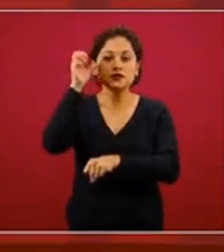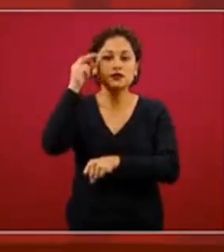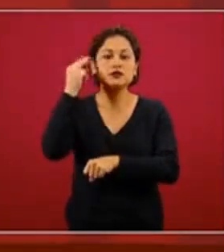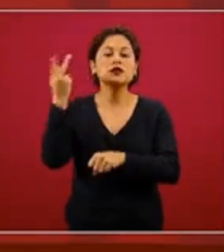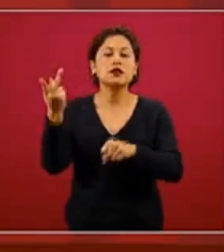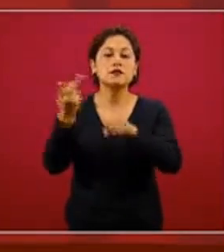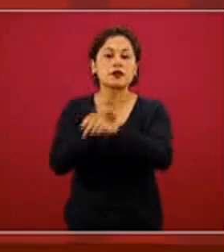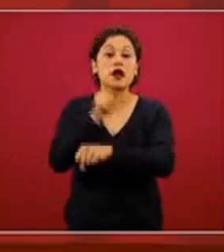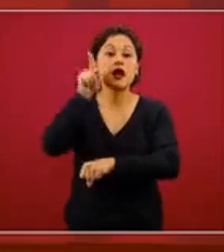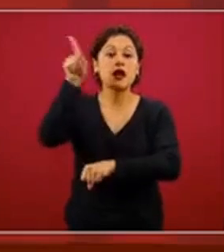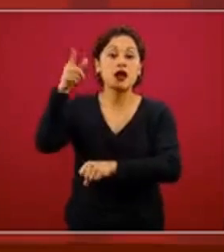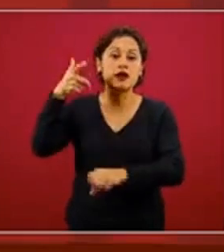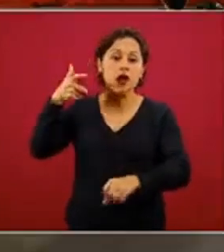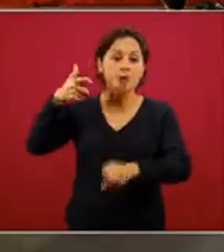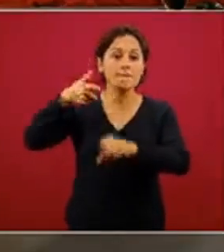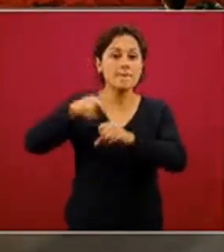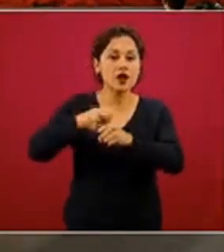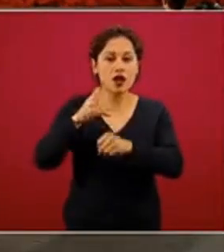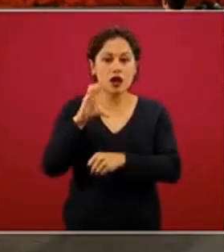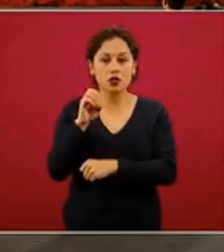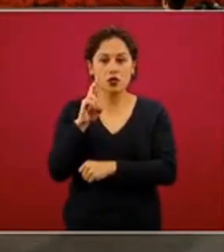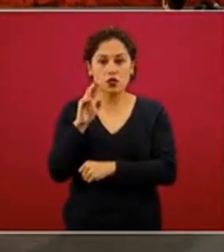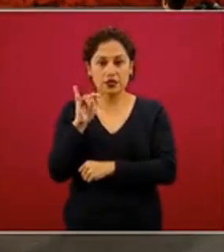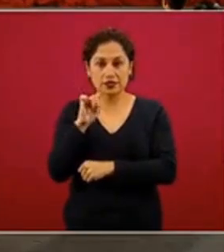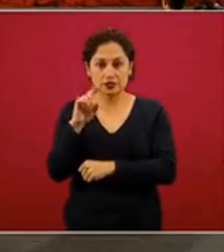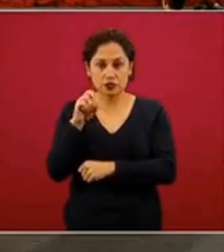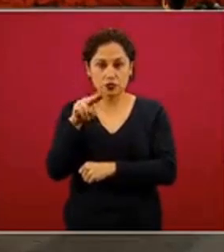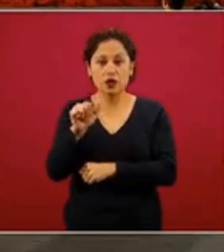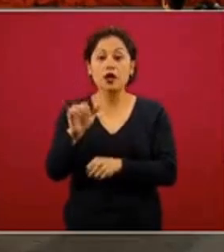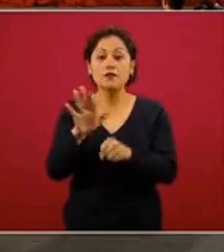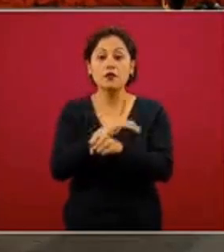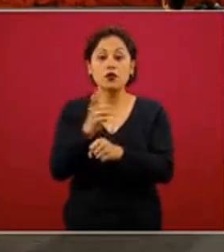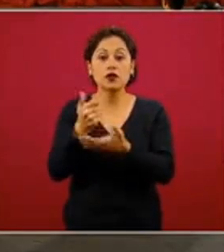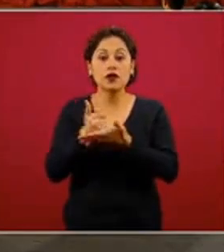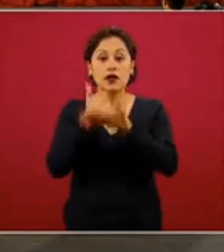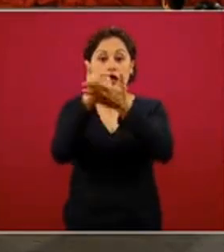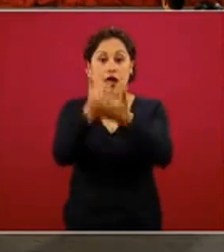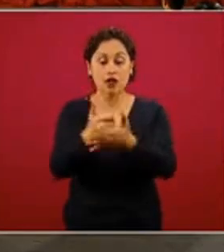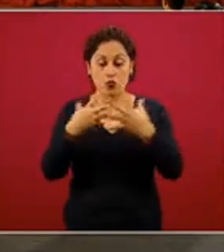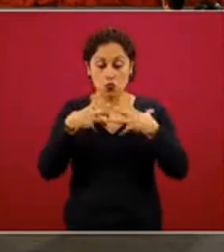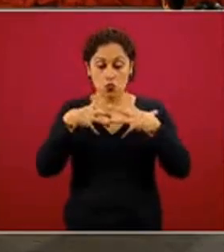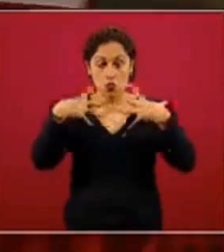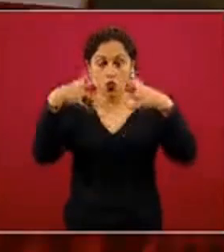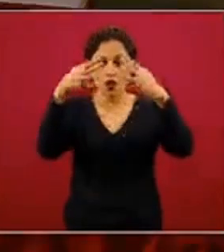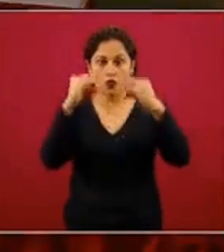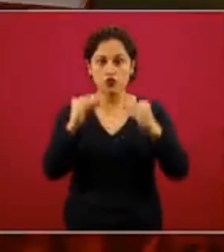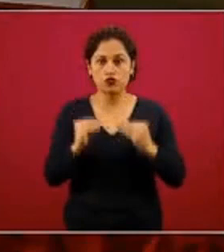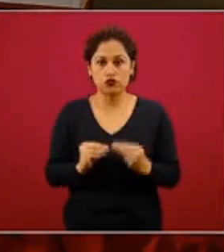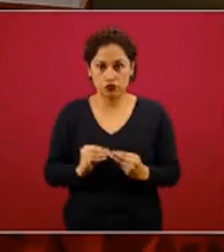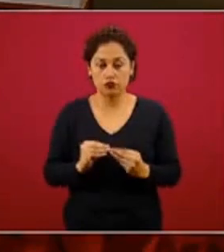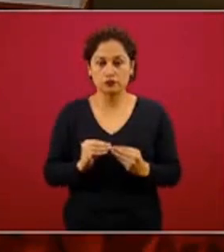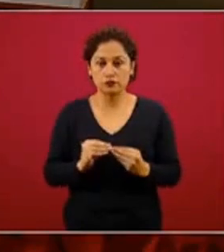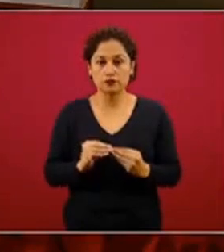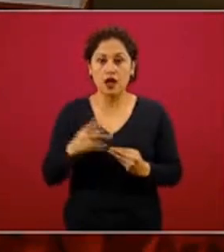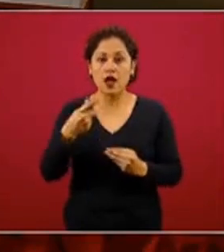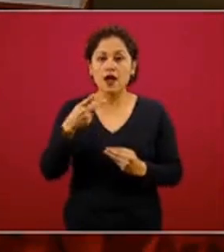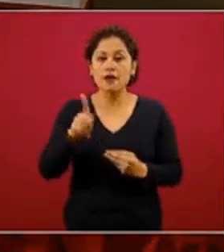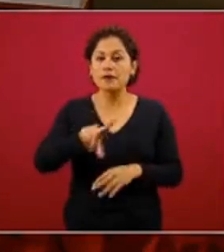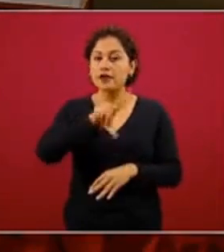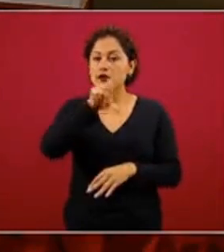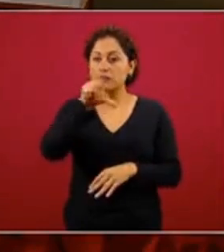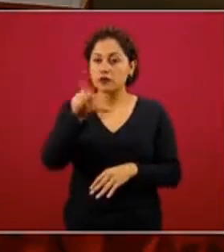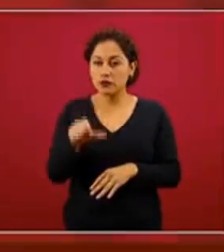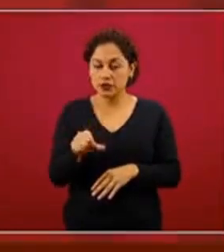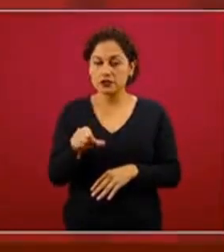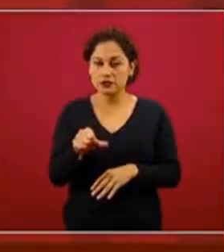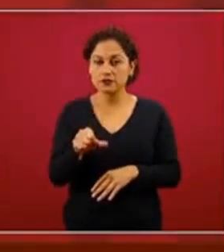de cortisona debido a que se encontró inflamación. Y después se vio que este factor condicionaba la no respuesta